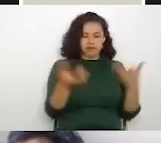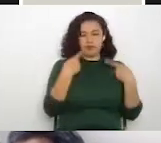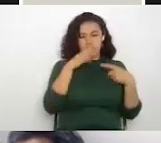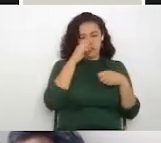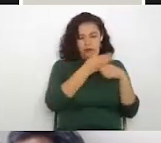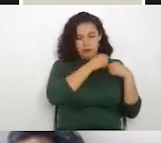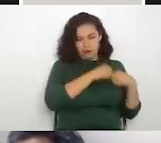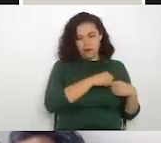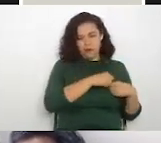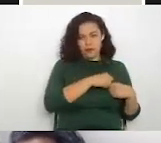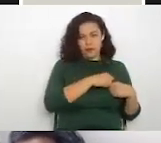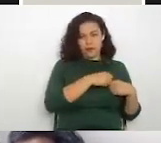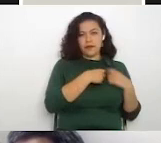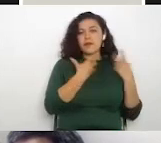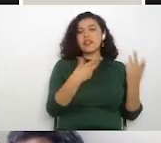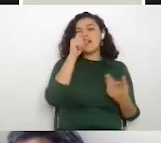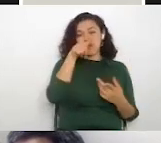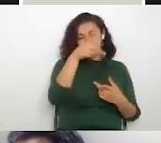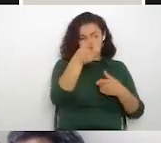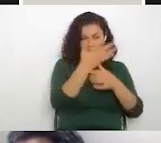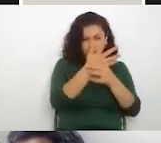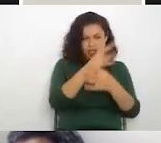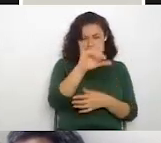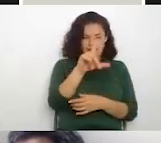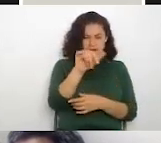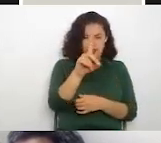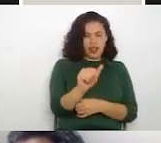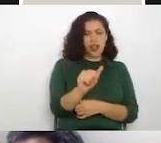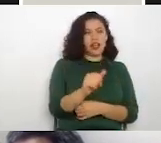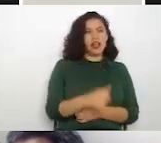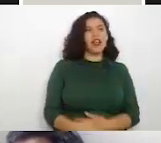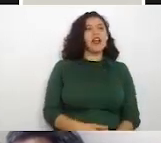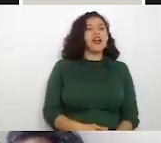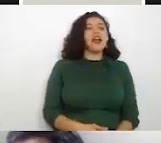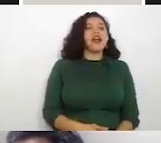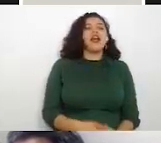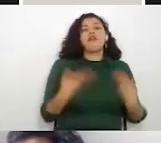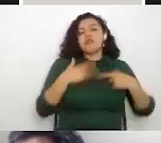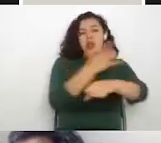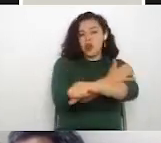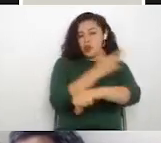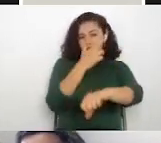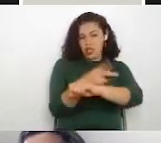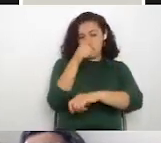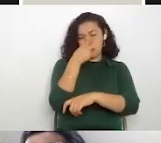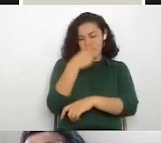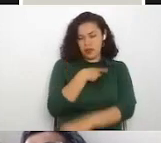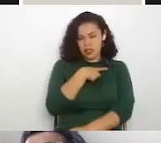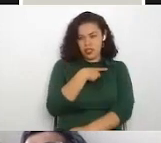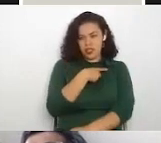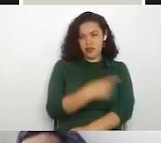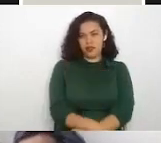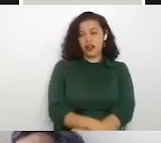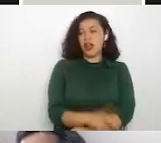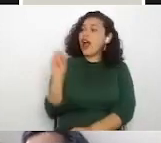Y en este caso, sí, como usted lo menciona, Claudia, pues sería un coordinador, como le está mencionando.